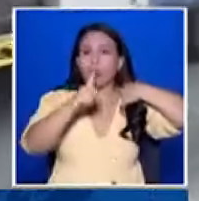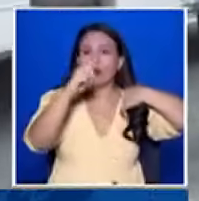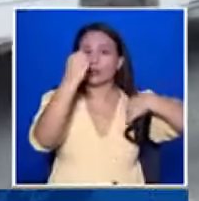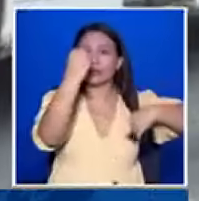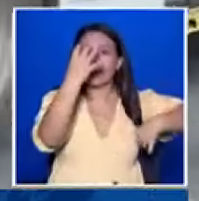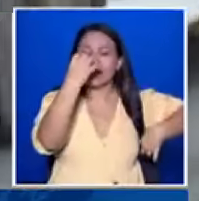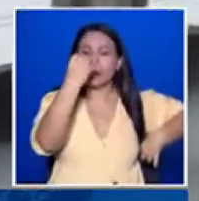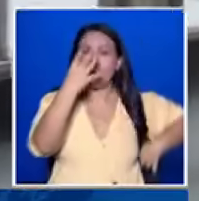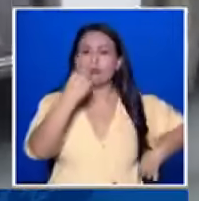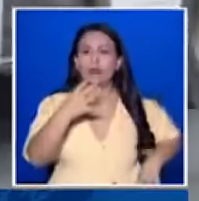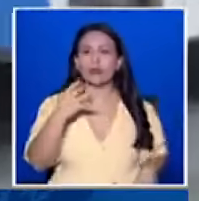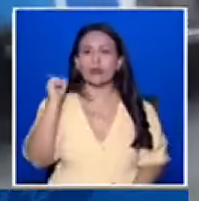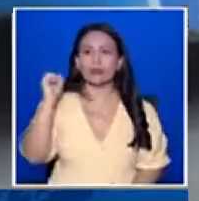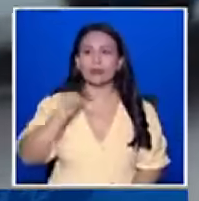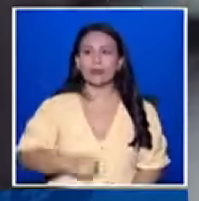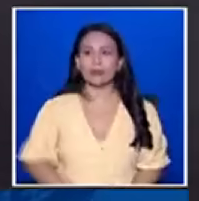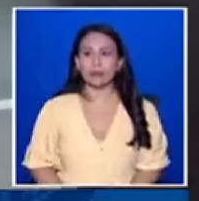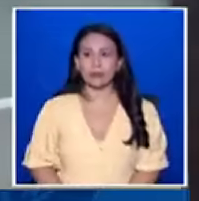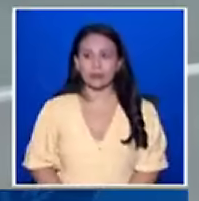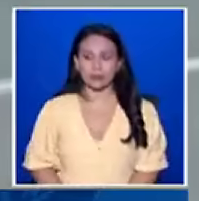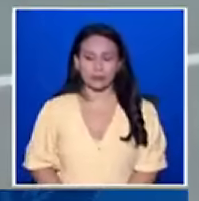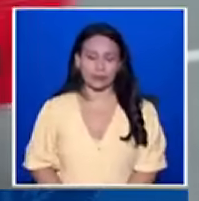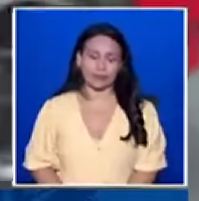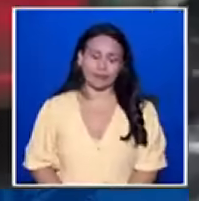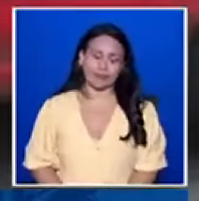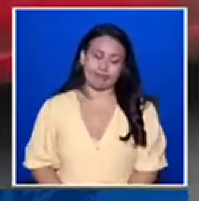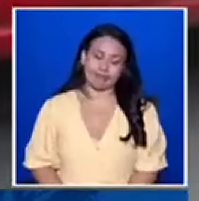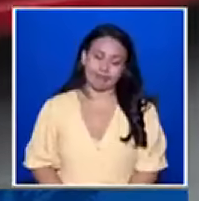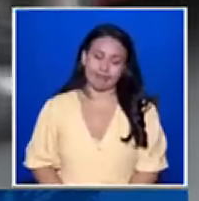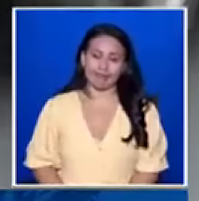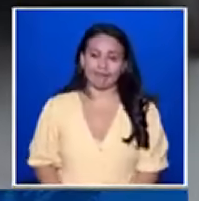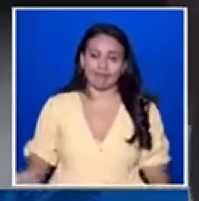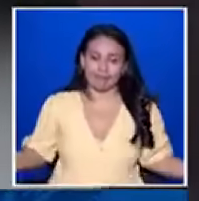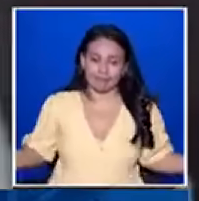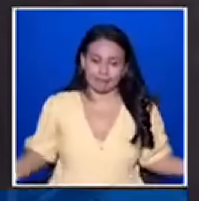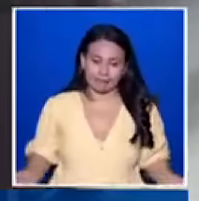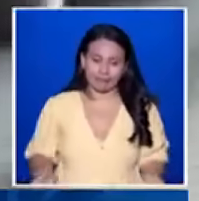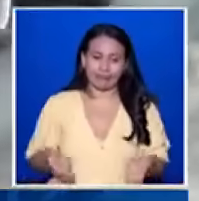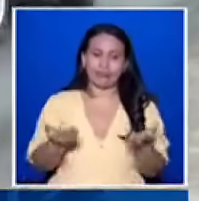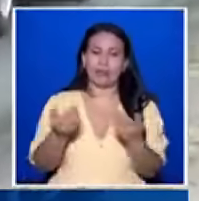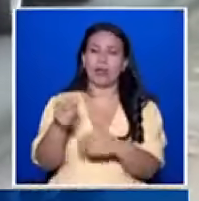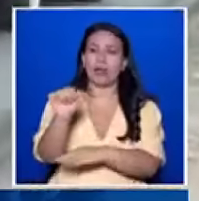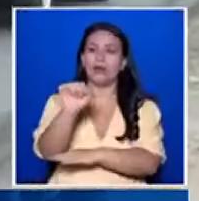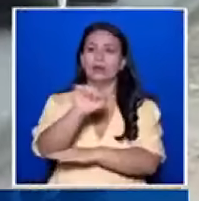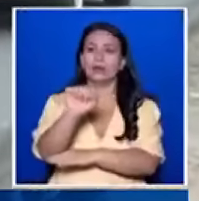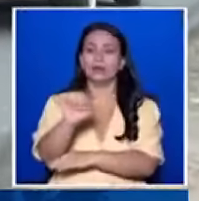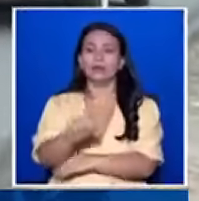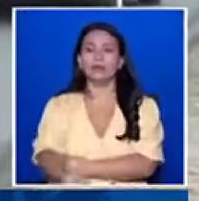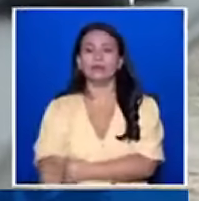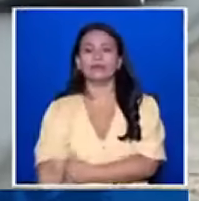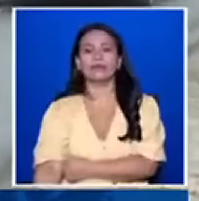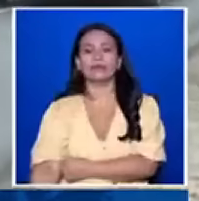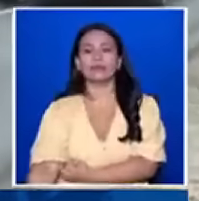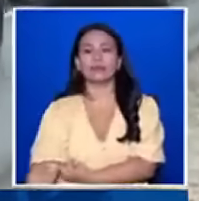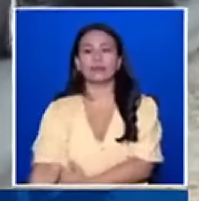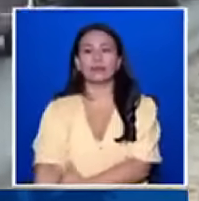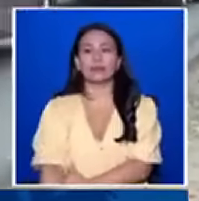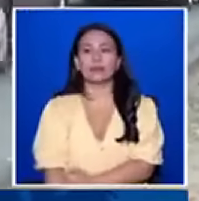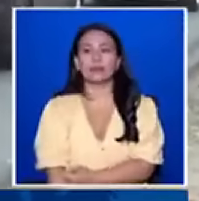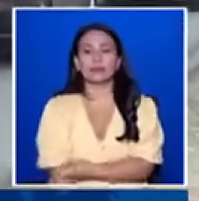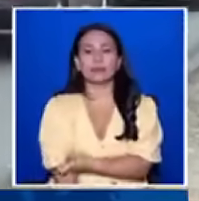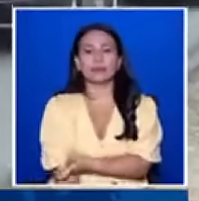semáforo con sus agentes para poderle dar circulación a los vehículos que vienen desde